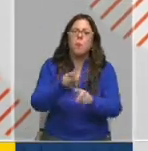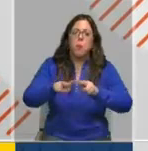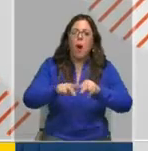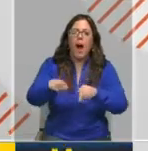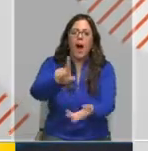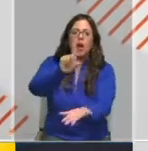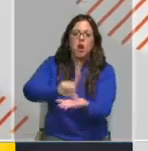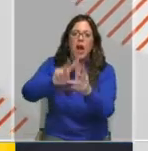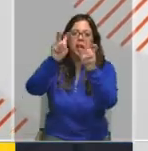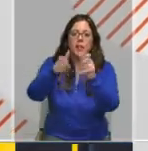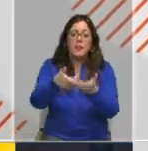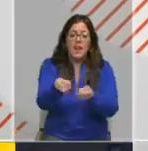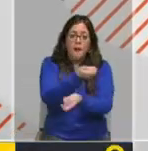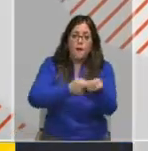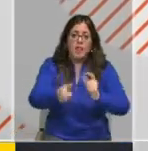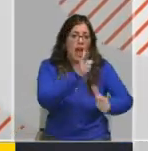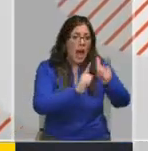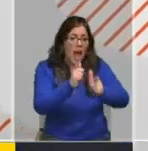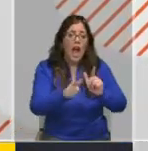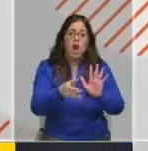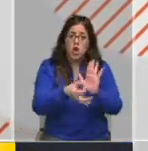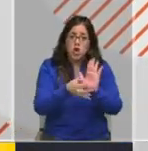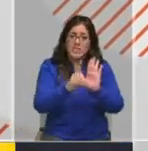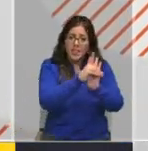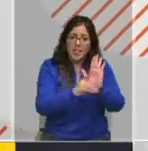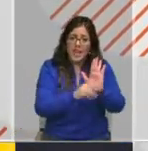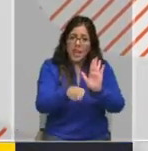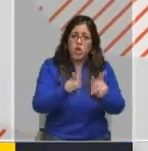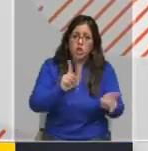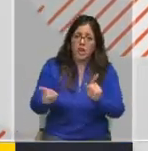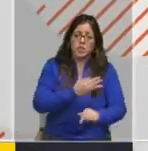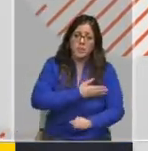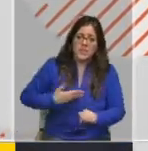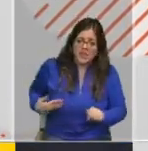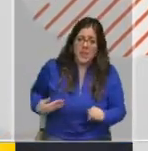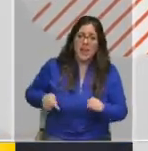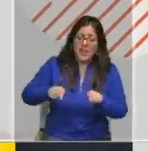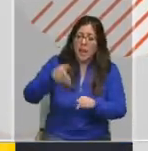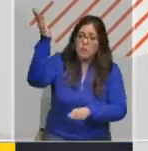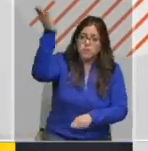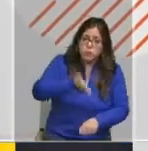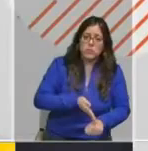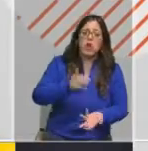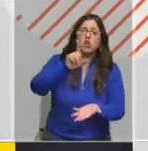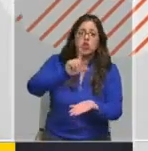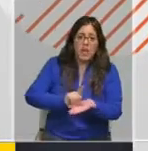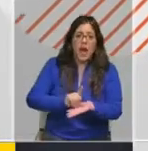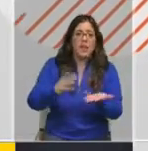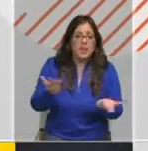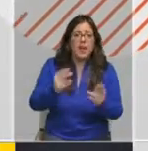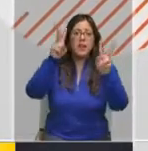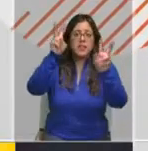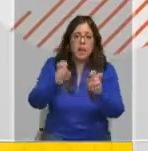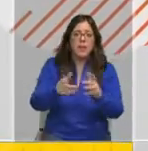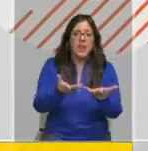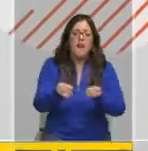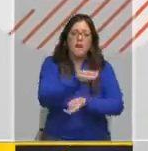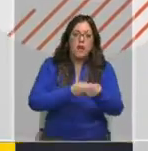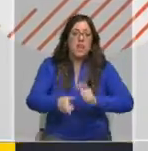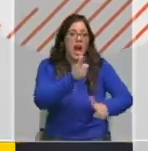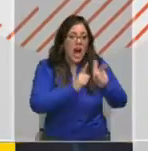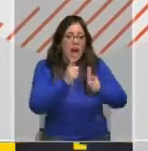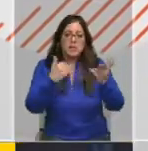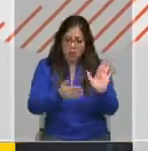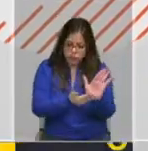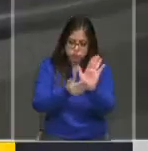local es el expendio de alcohol, como lo dice el decreto de la delegación presidencial, que se está clausurado el local para el expendio de bebida alcohólica. Yo se lo exhibí y